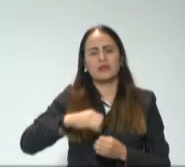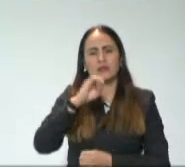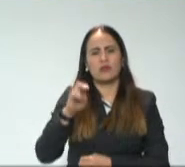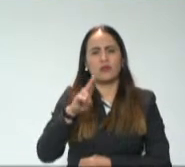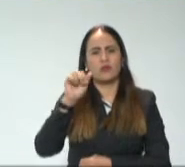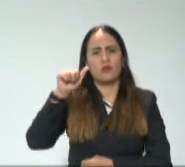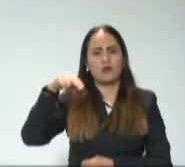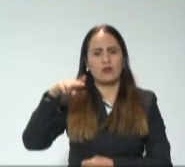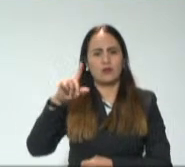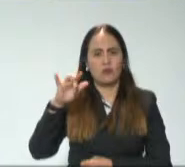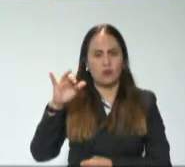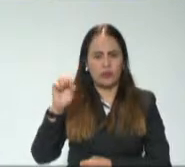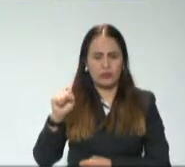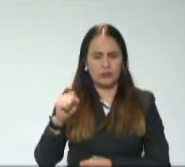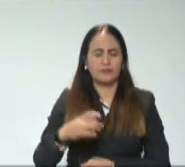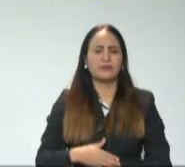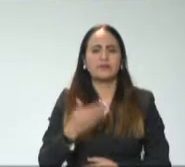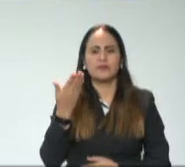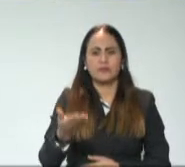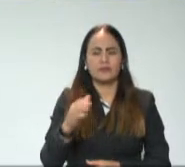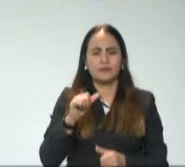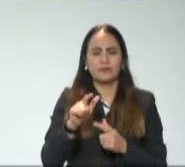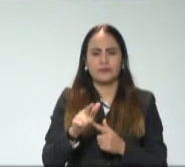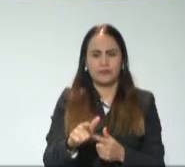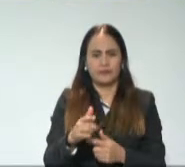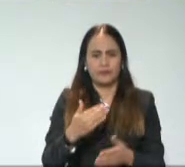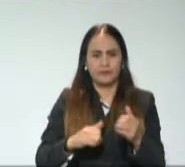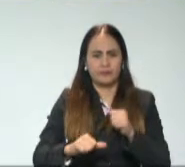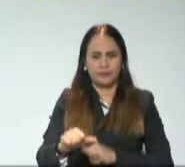González Alcántara carranca adelante